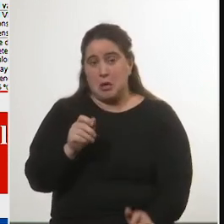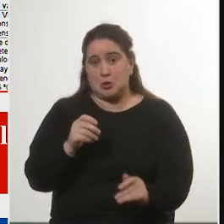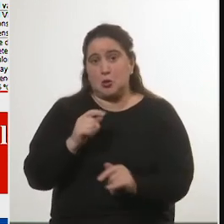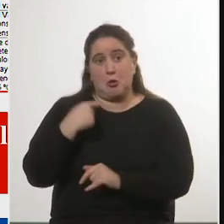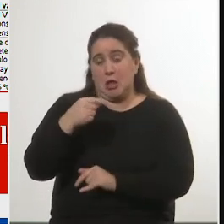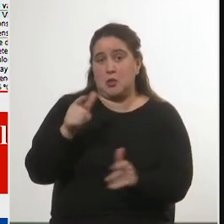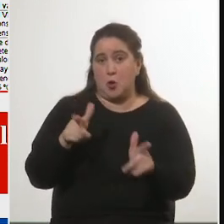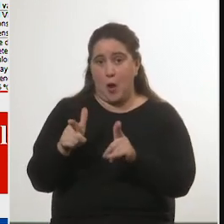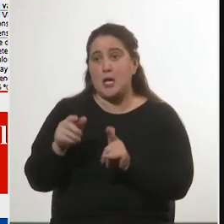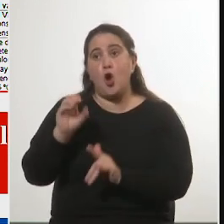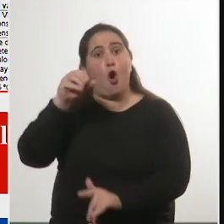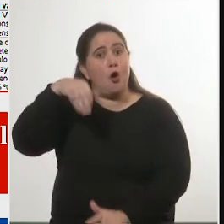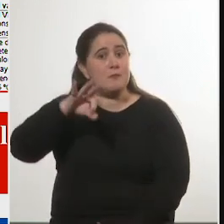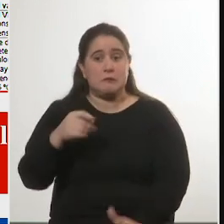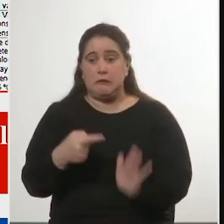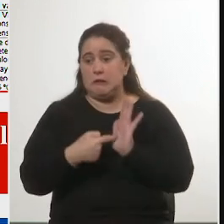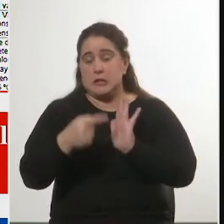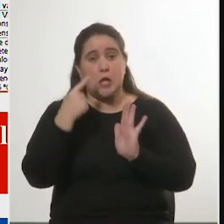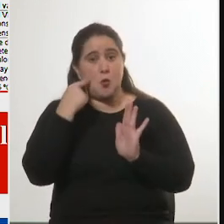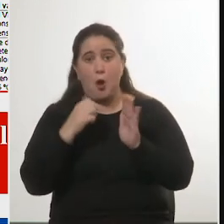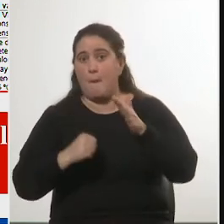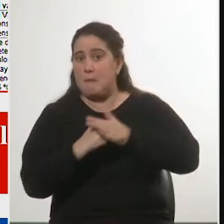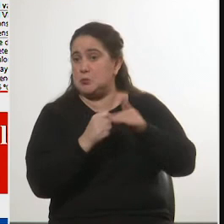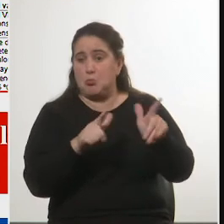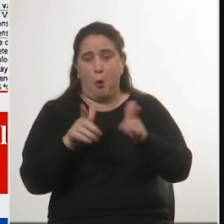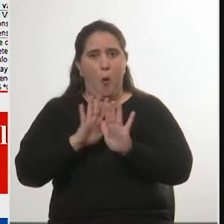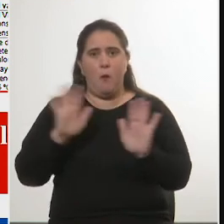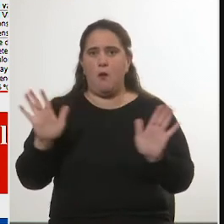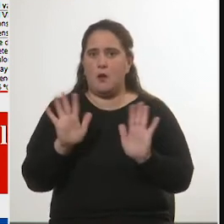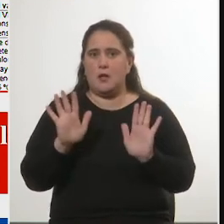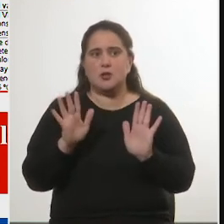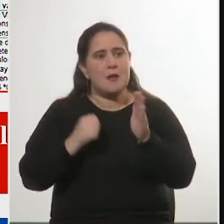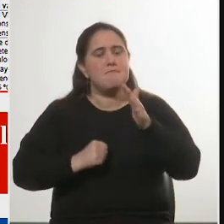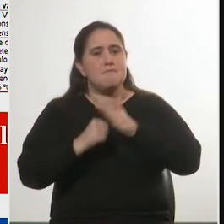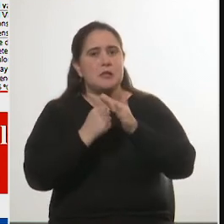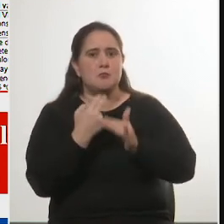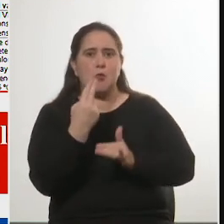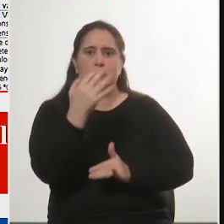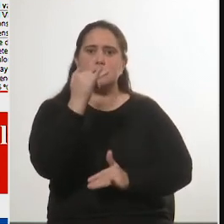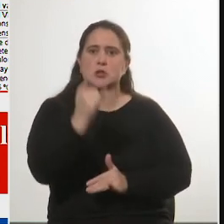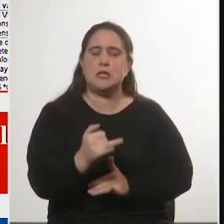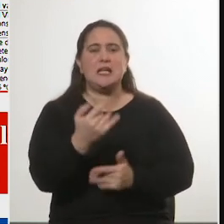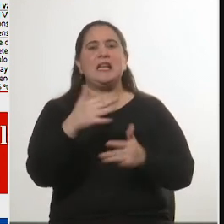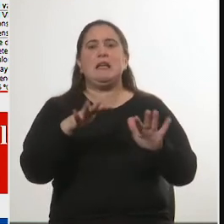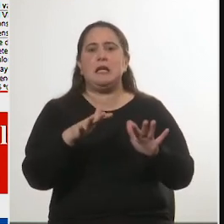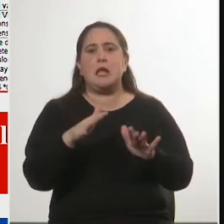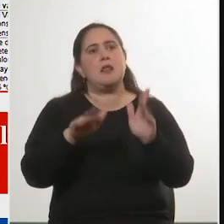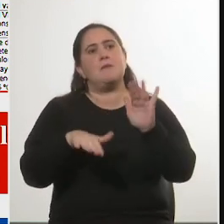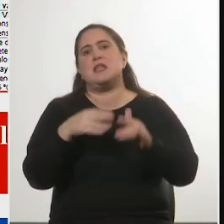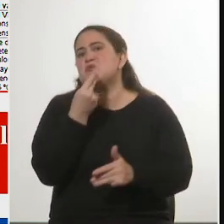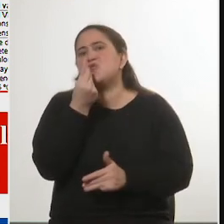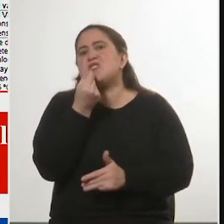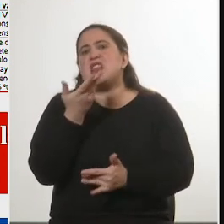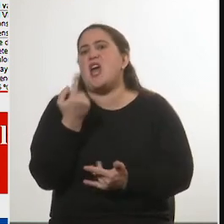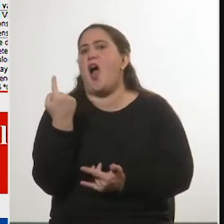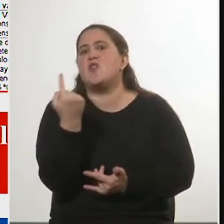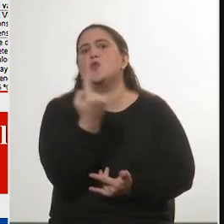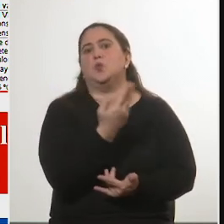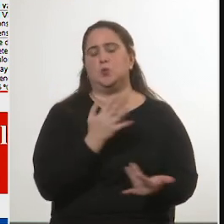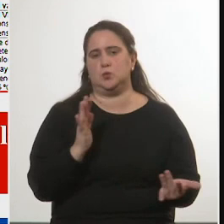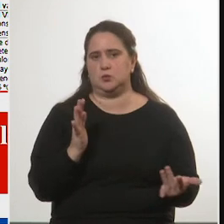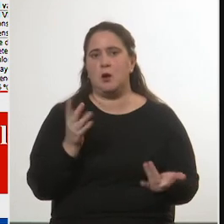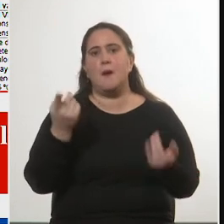importante, la OMS no propone valores de referencia. Es decir, que el valor máximo permitido se basa en umbrales